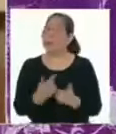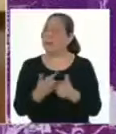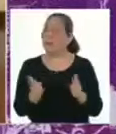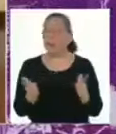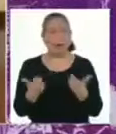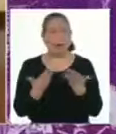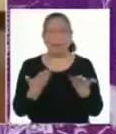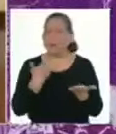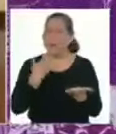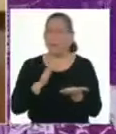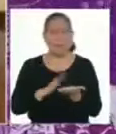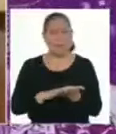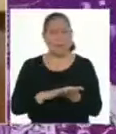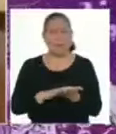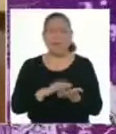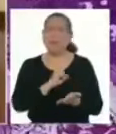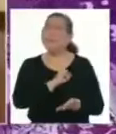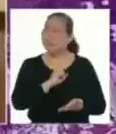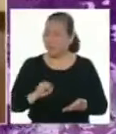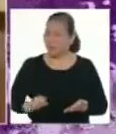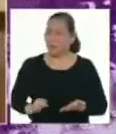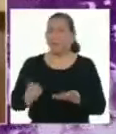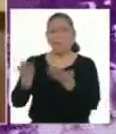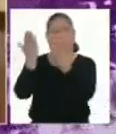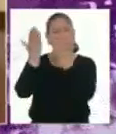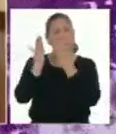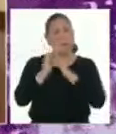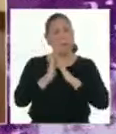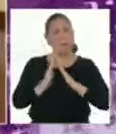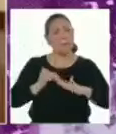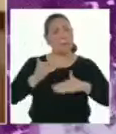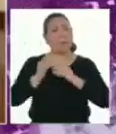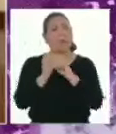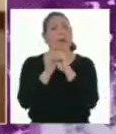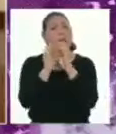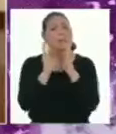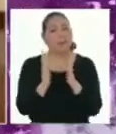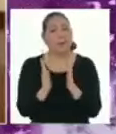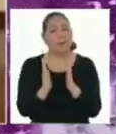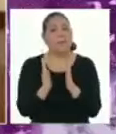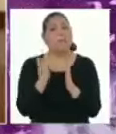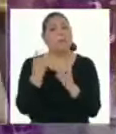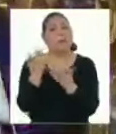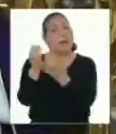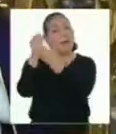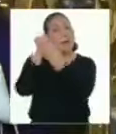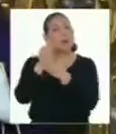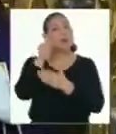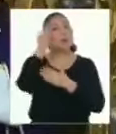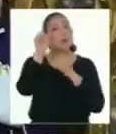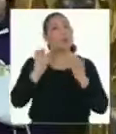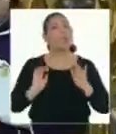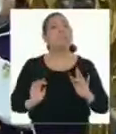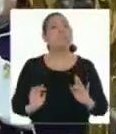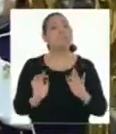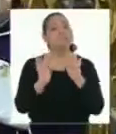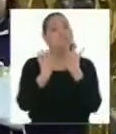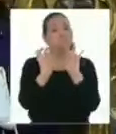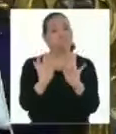Líbranos de todos los males, Señor, y concédenos la paz en nuestros días, para que, ayudados por tu